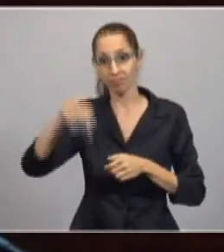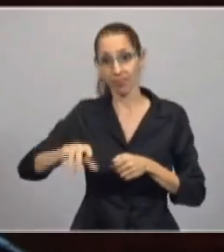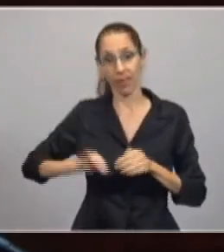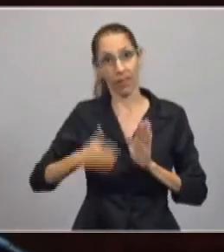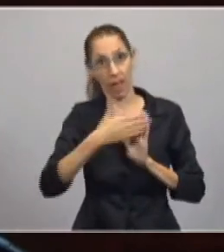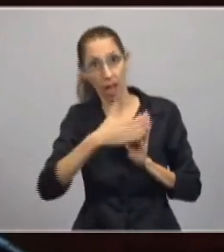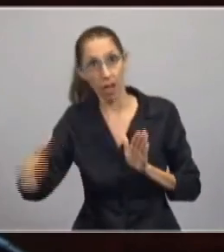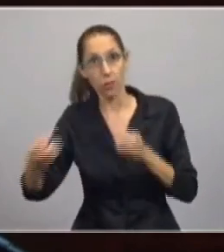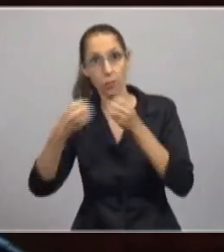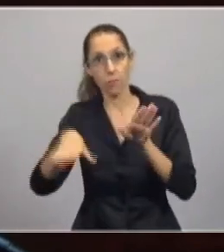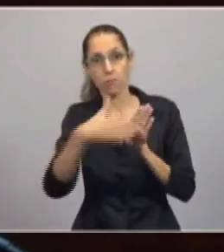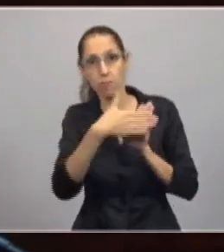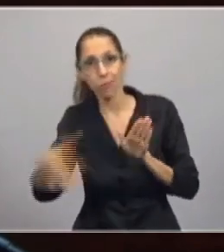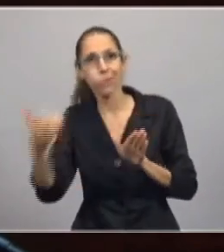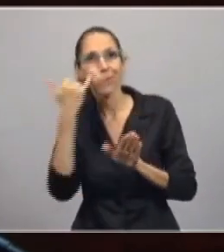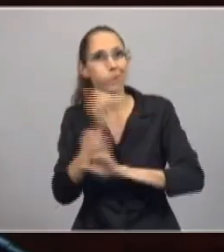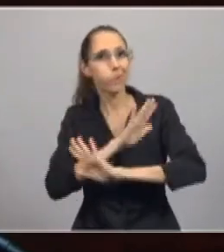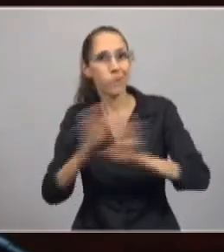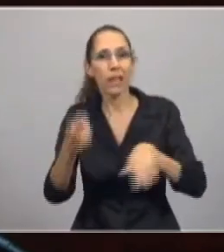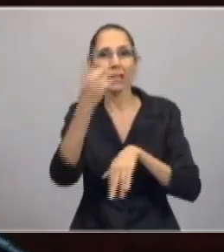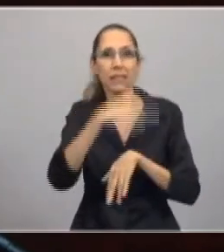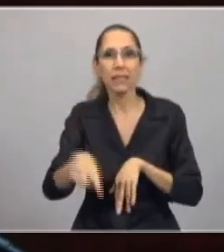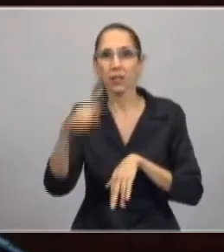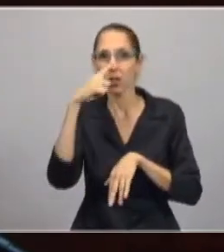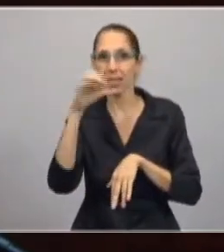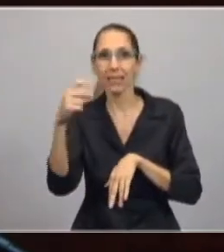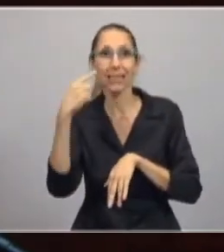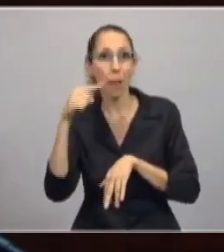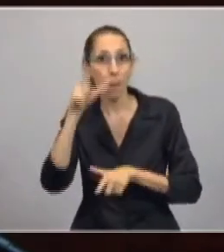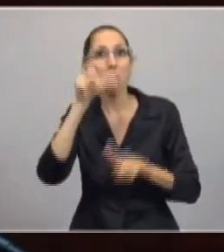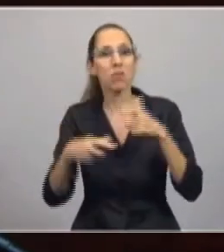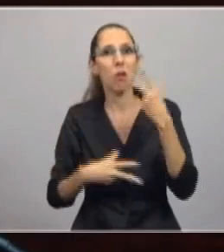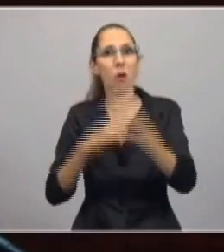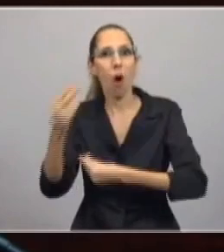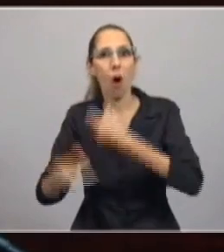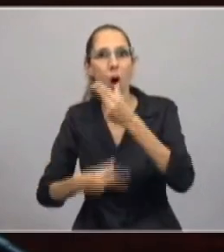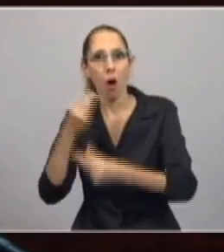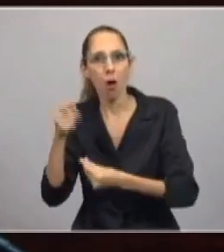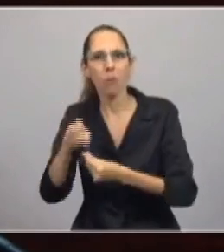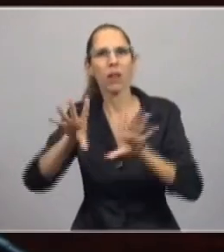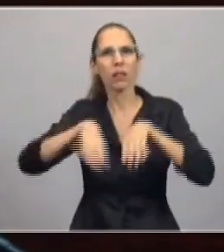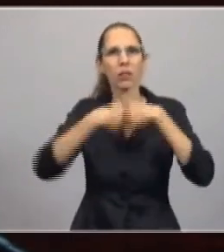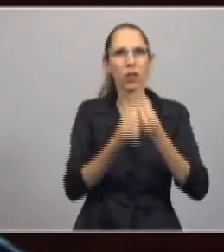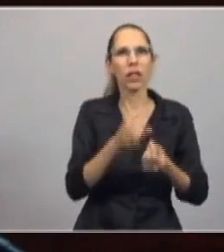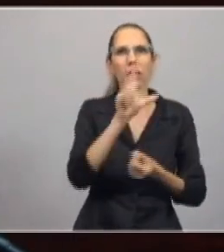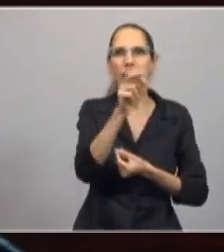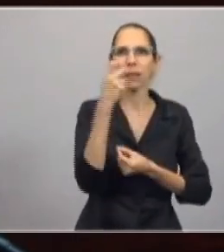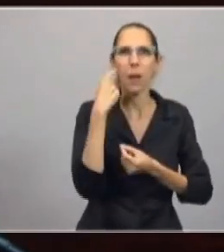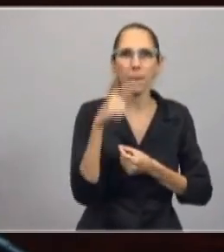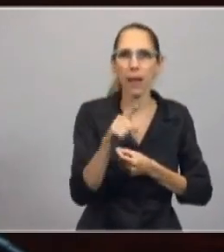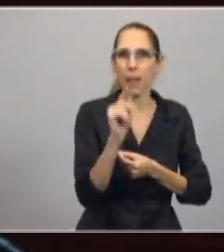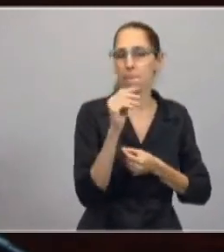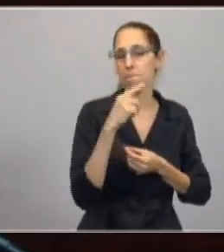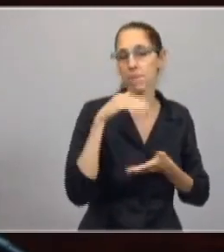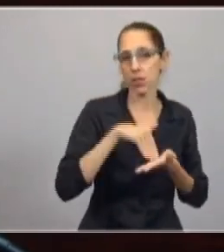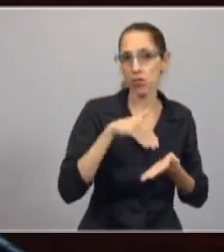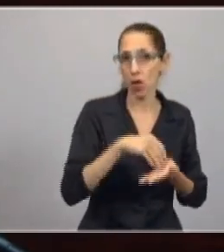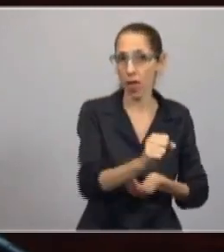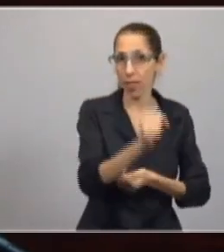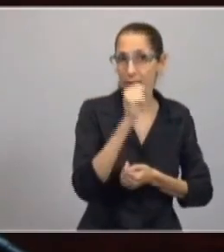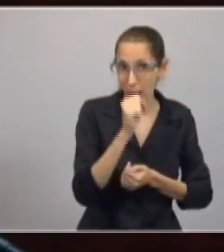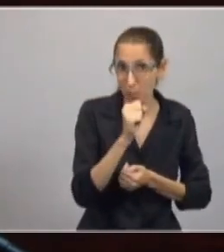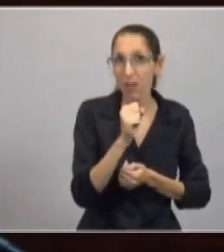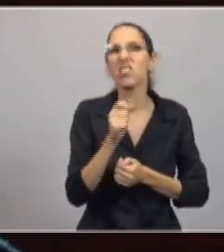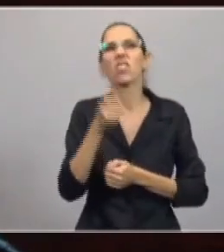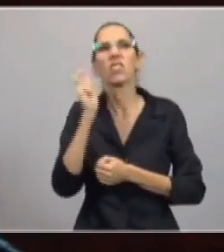24 se realizaron 170.000 compras por 30.000 millones de pesos por parte de